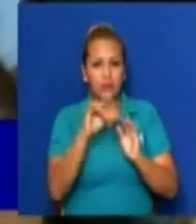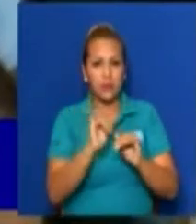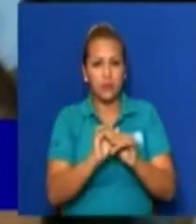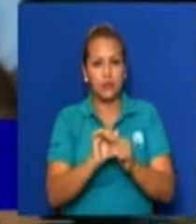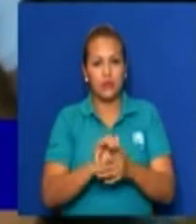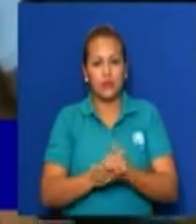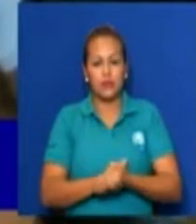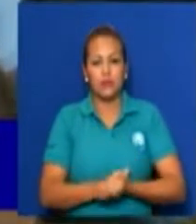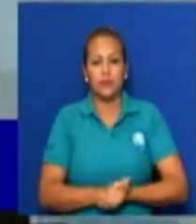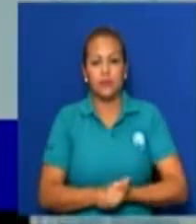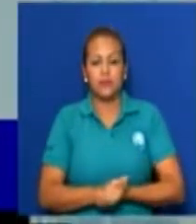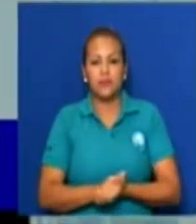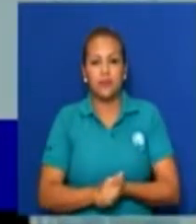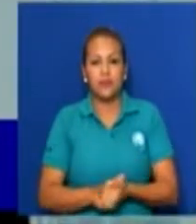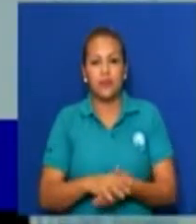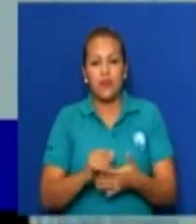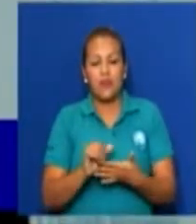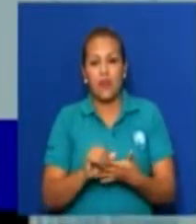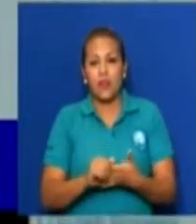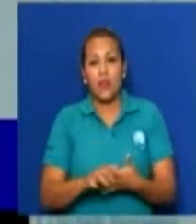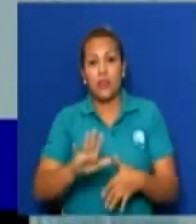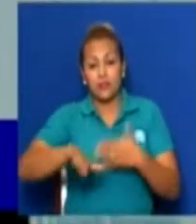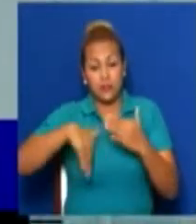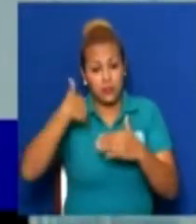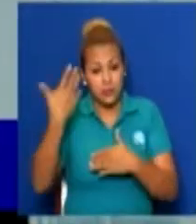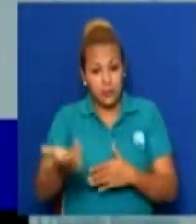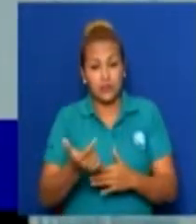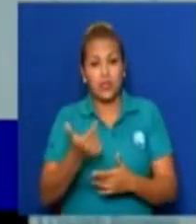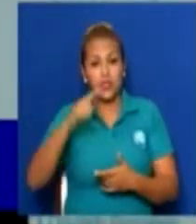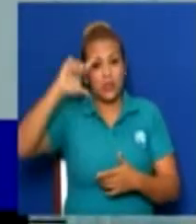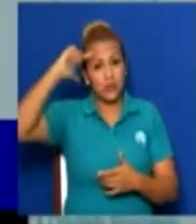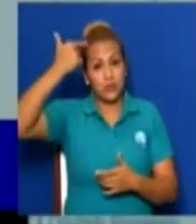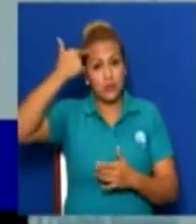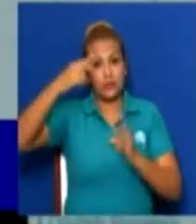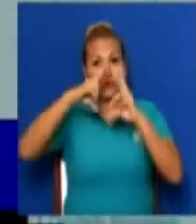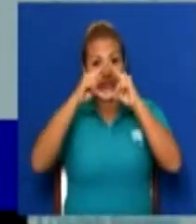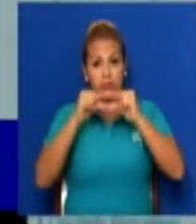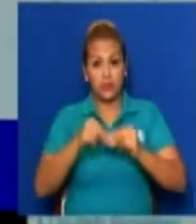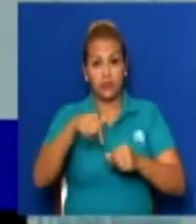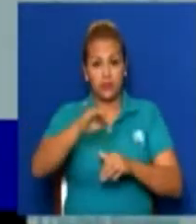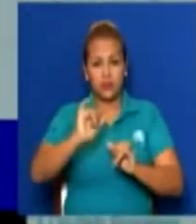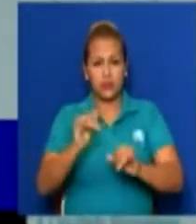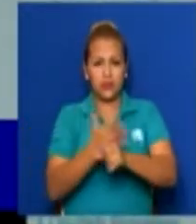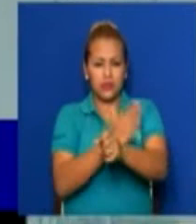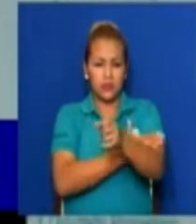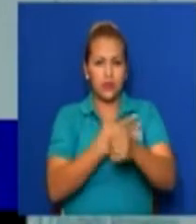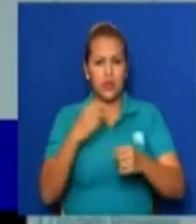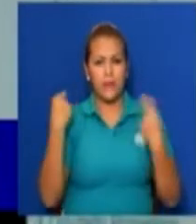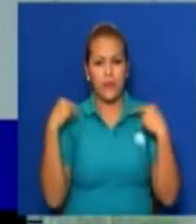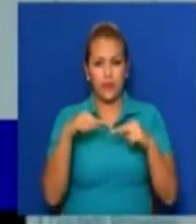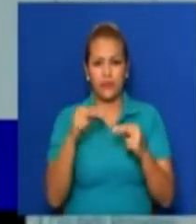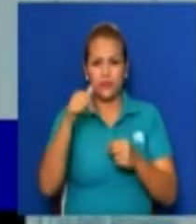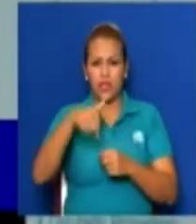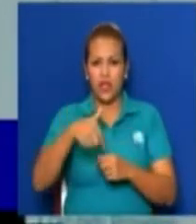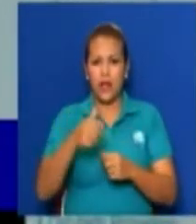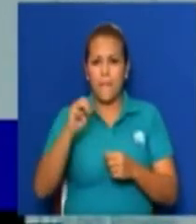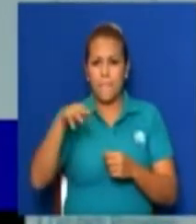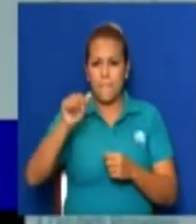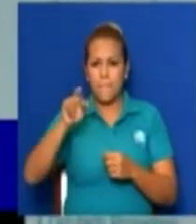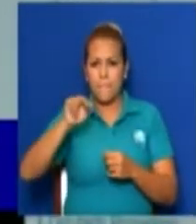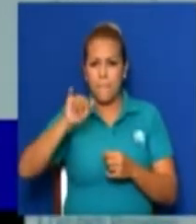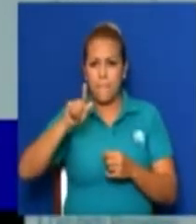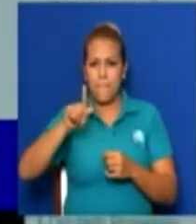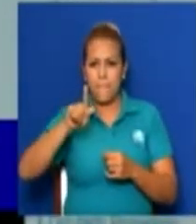648. Luego, el Estado de Nicaragua, como decía la profesora y diputada Maritza